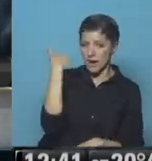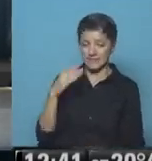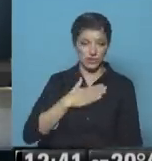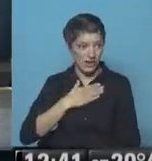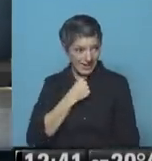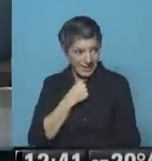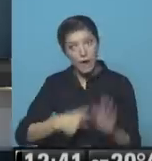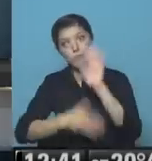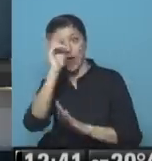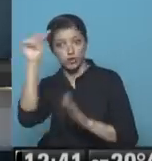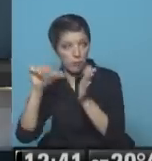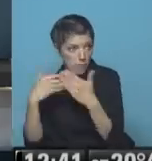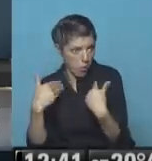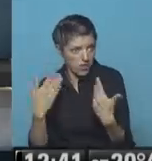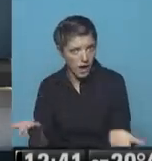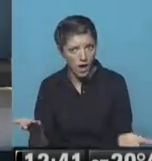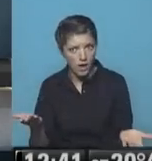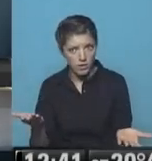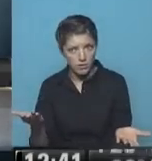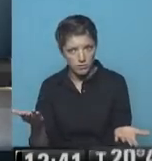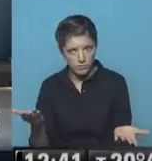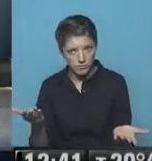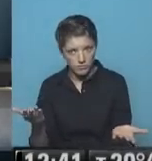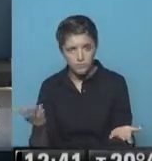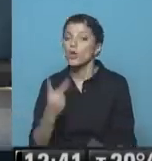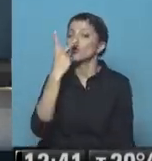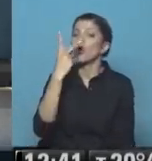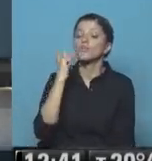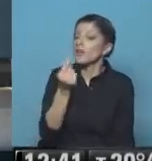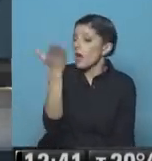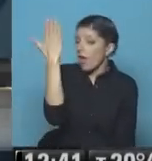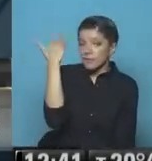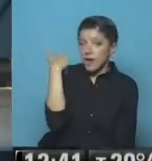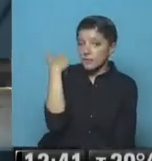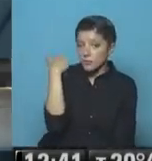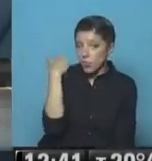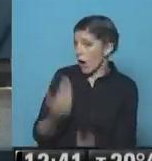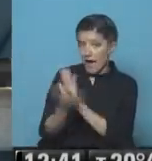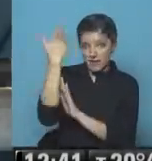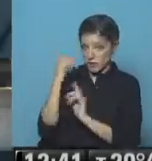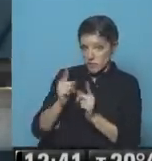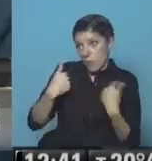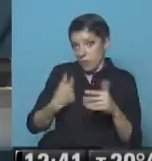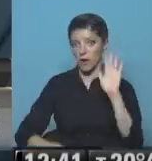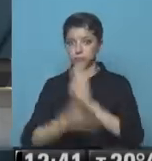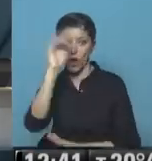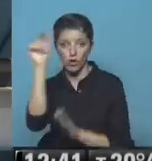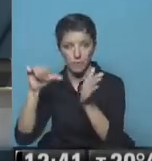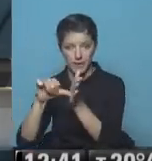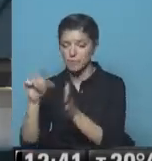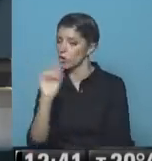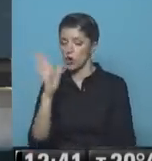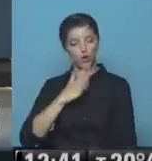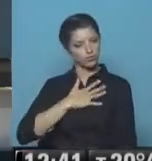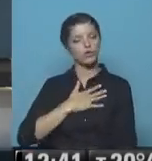del país, lo hubiera podido hacer. Incluso todavía hace dos días o el mismo día de ayer lo hubiera podido hacer, pero yo siempre lo dije,